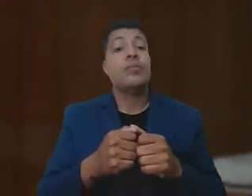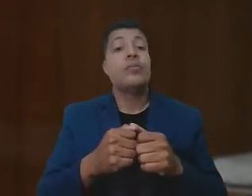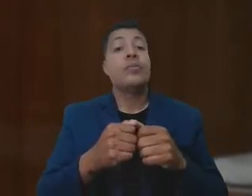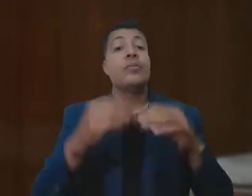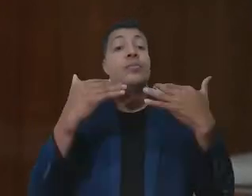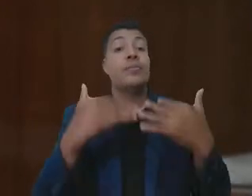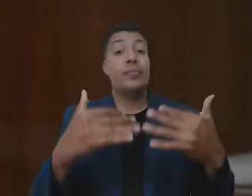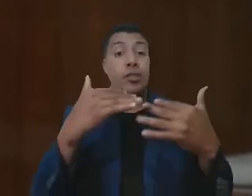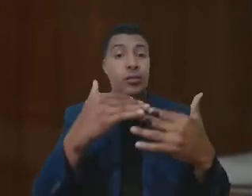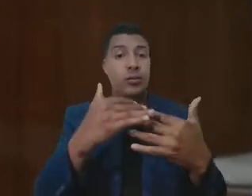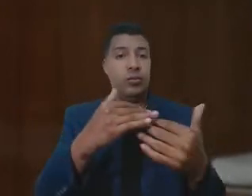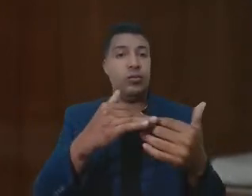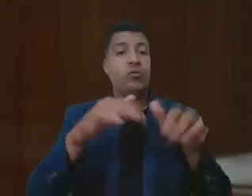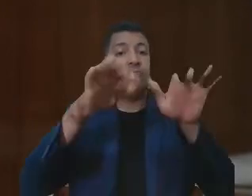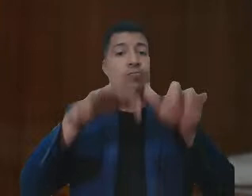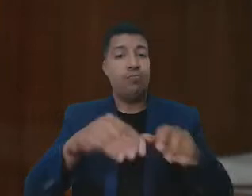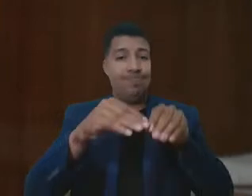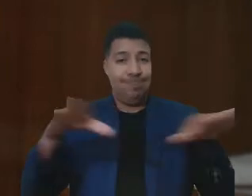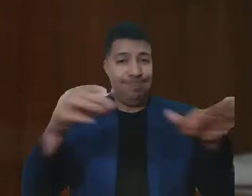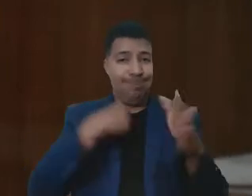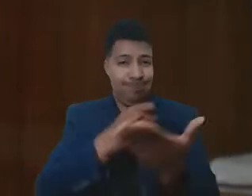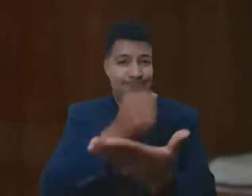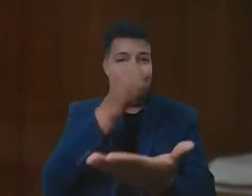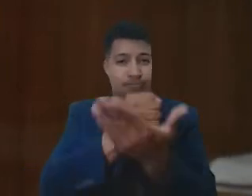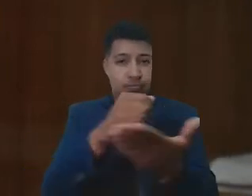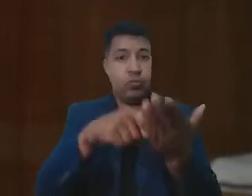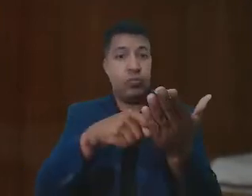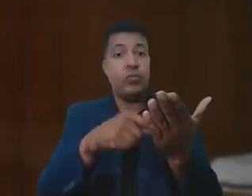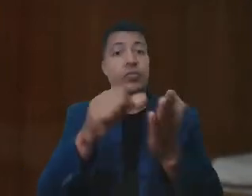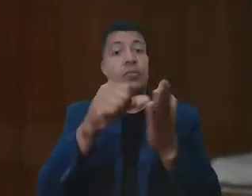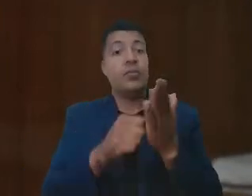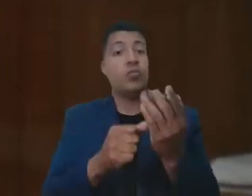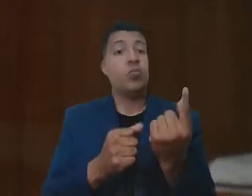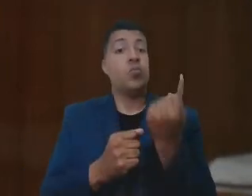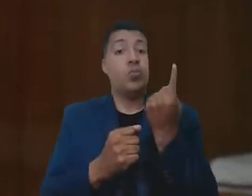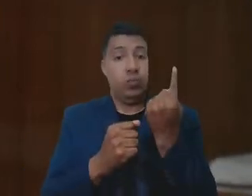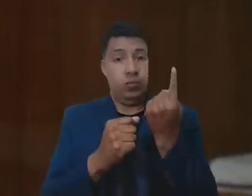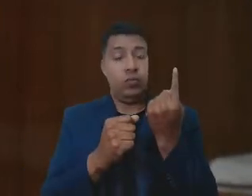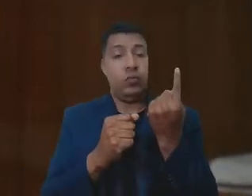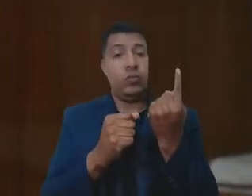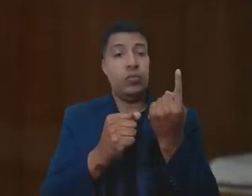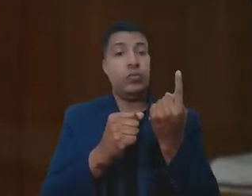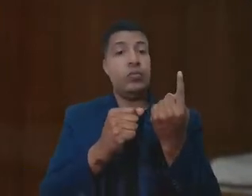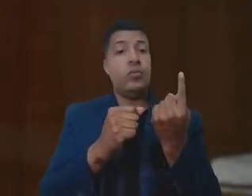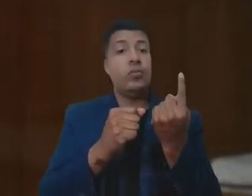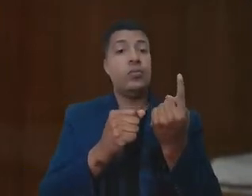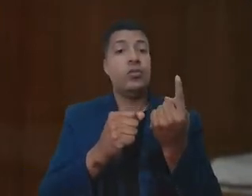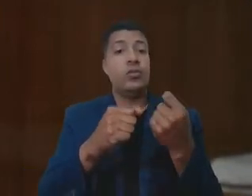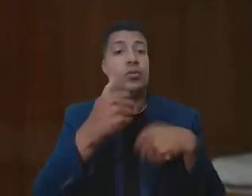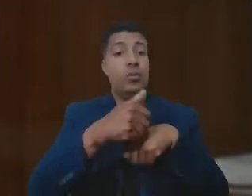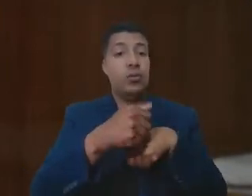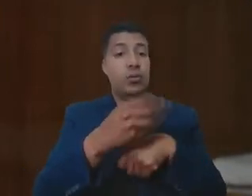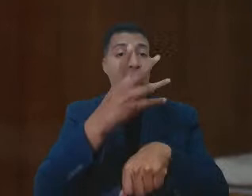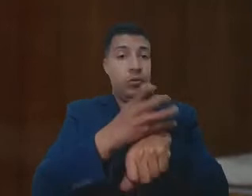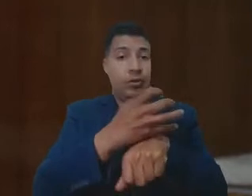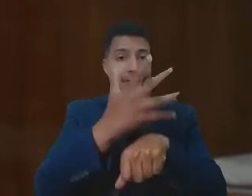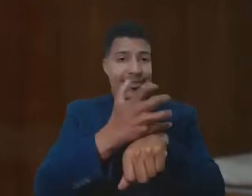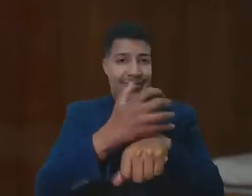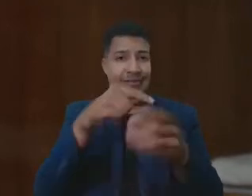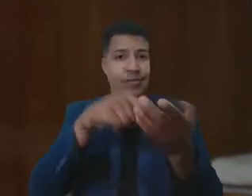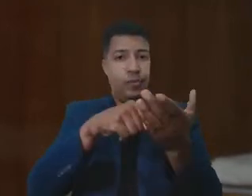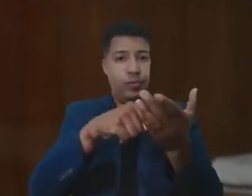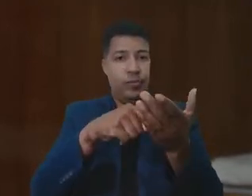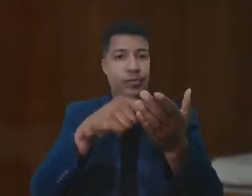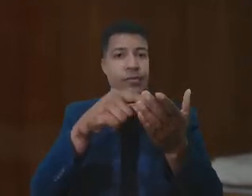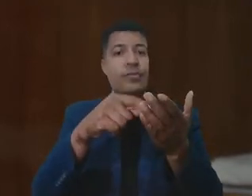Estado de México decreta artículo único, se reforman las fracciones cuarta y quinta del artículo 64 de la